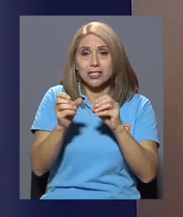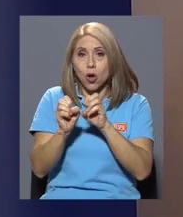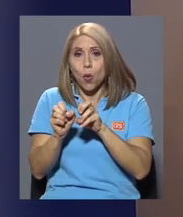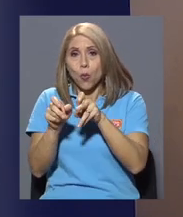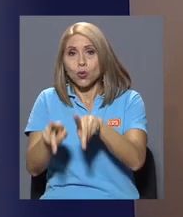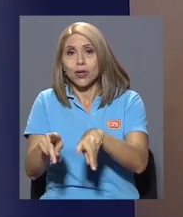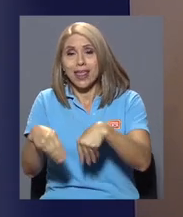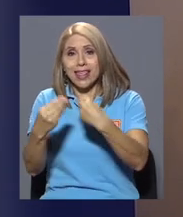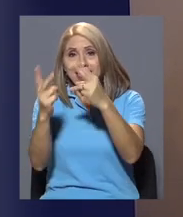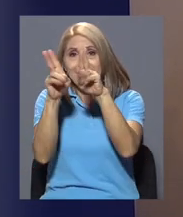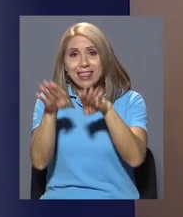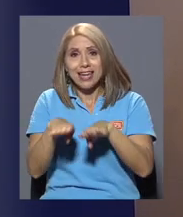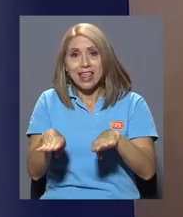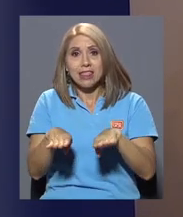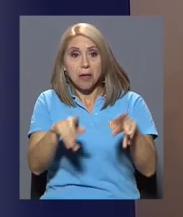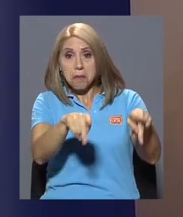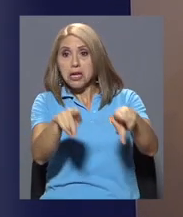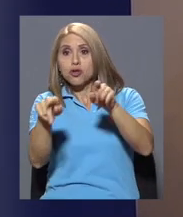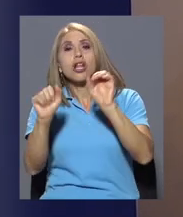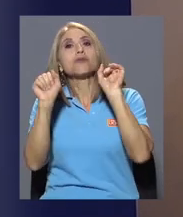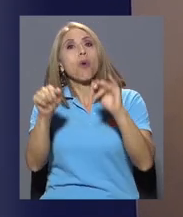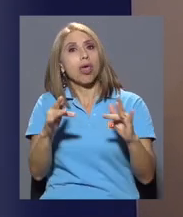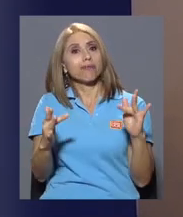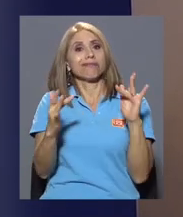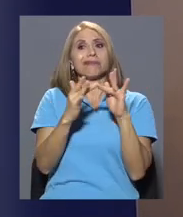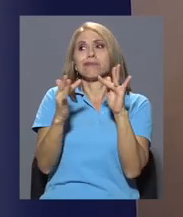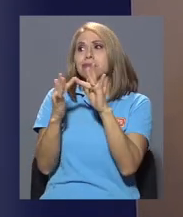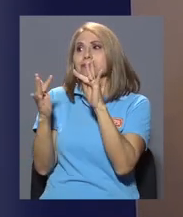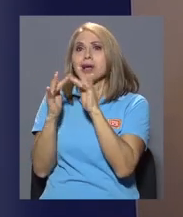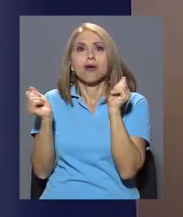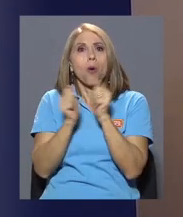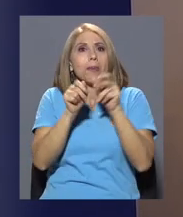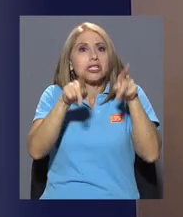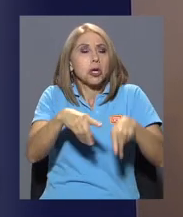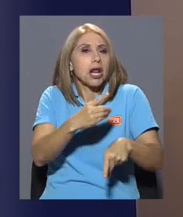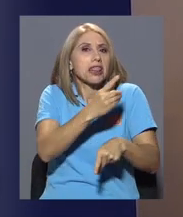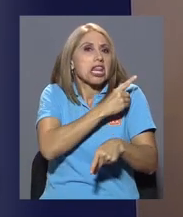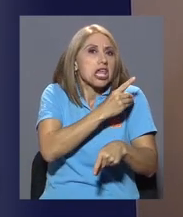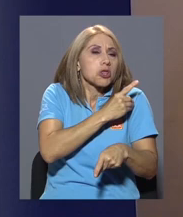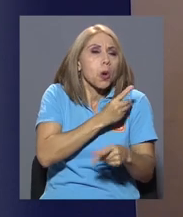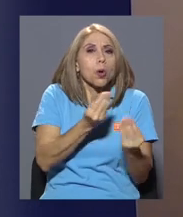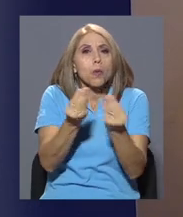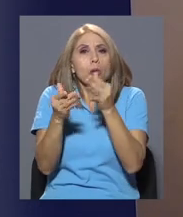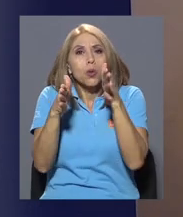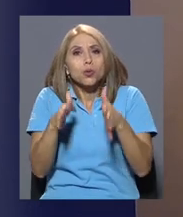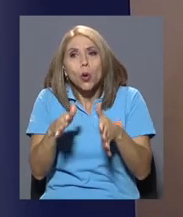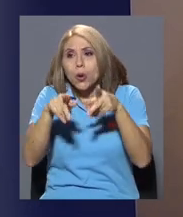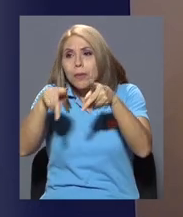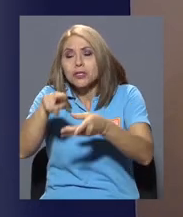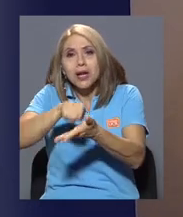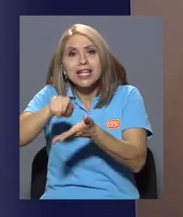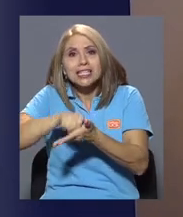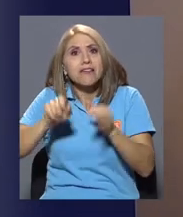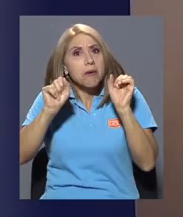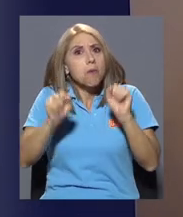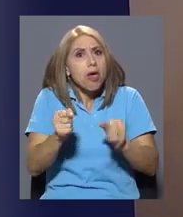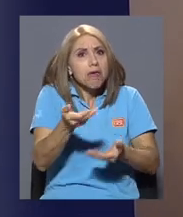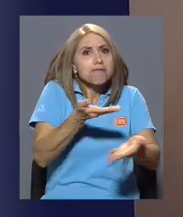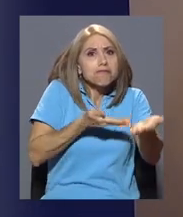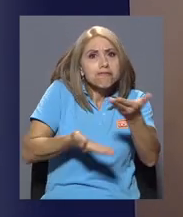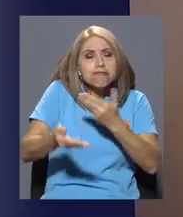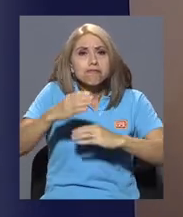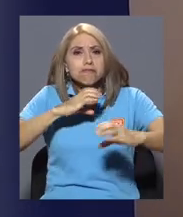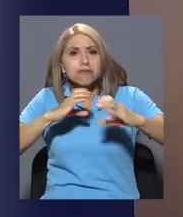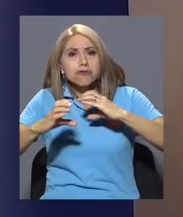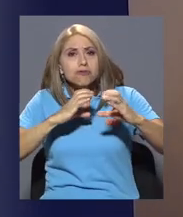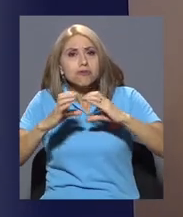público interactuar con el director o el productor o con el guionista cómo puede enriquecer más las historias dibujo es